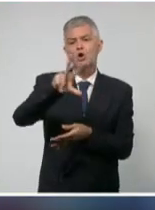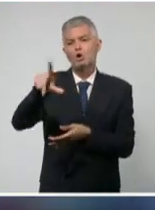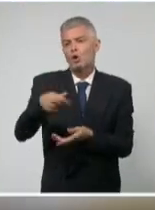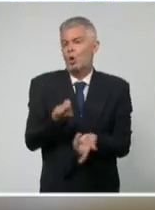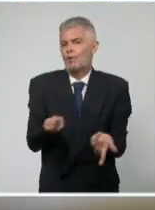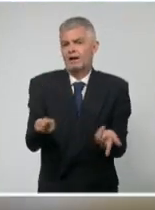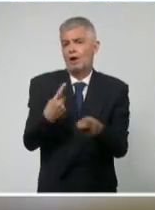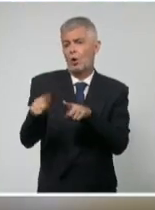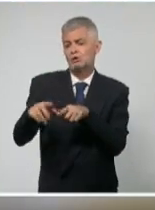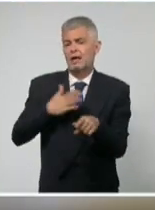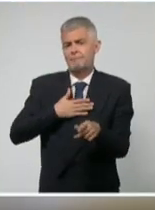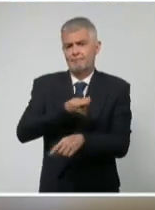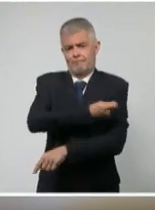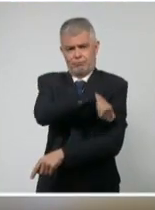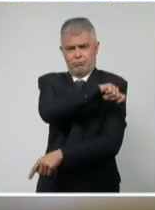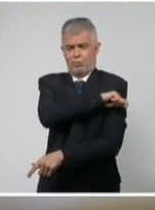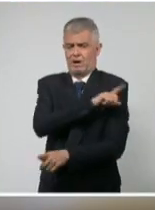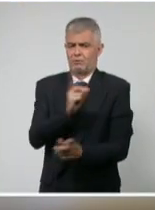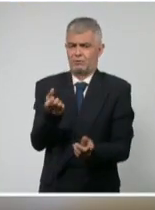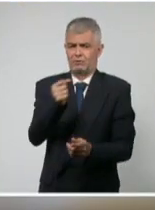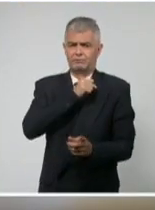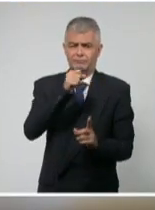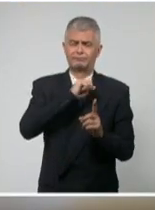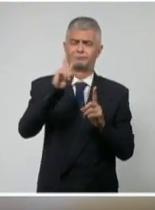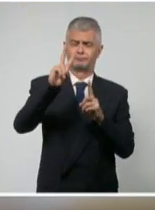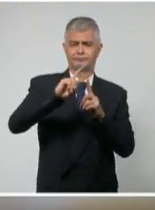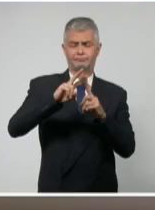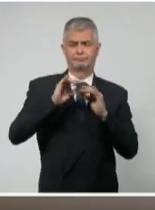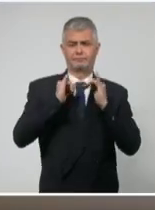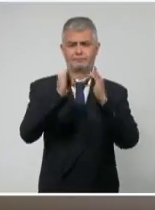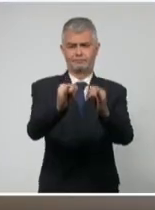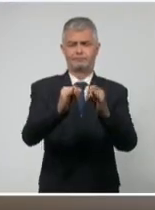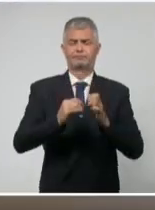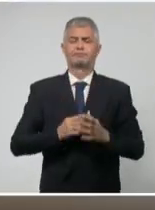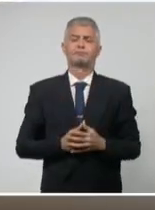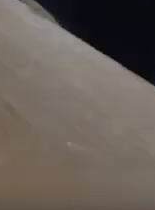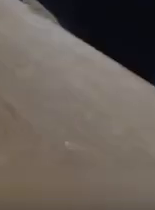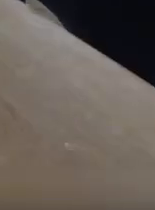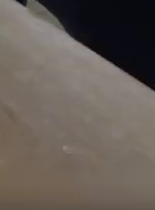Rolvis Yasser y José Ignacio Rodríguez, Sistema Informativo de la Televisión Cubana.